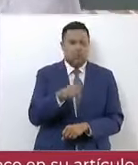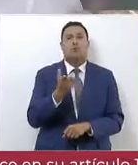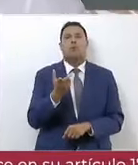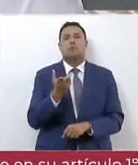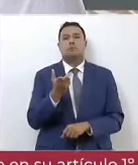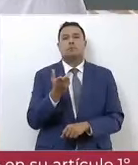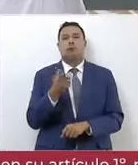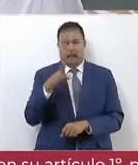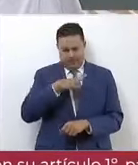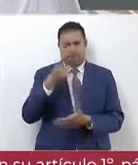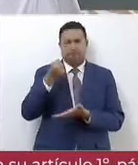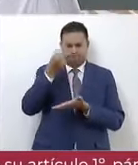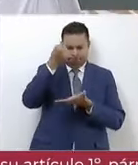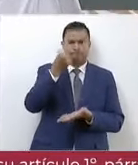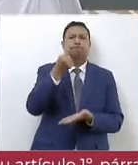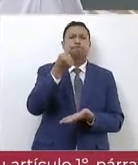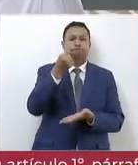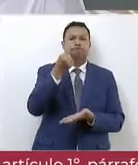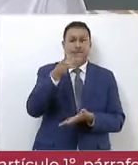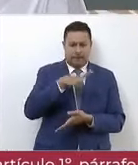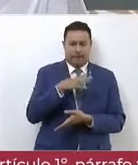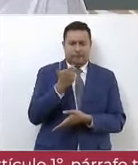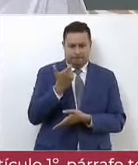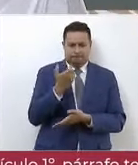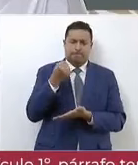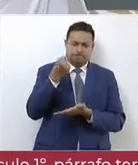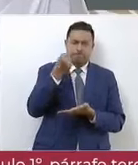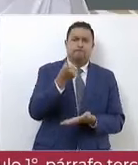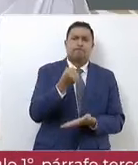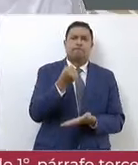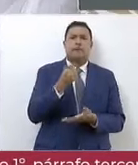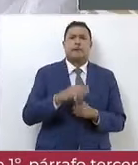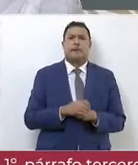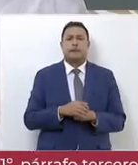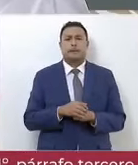fundamental. Tenemos presupuesto. Cuando